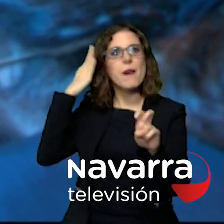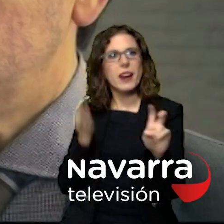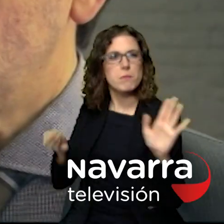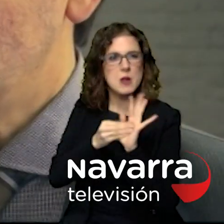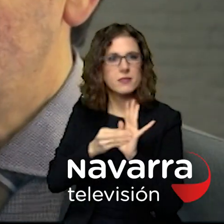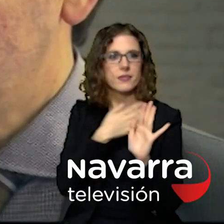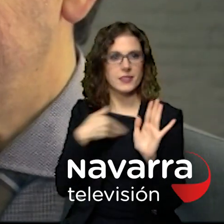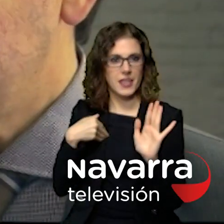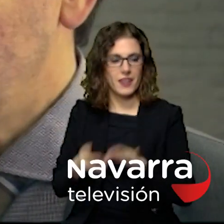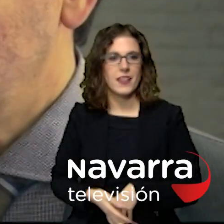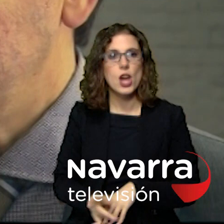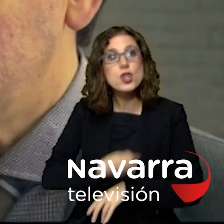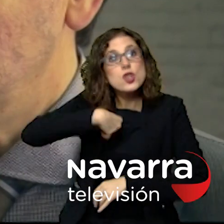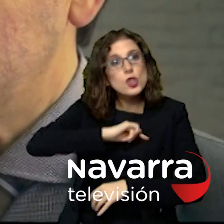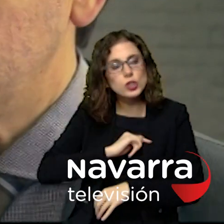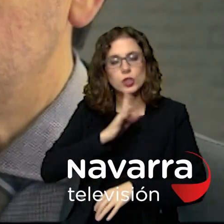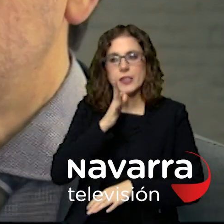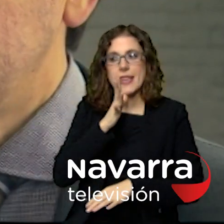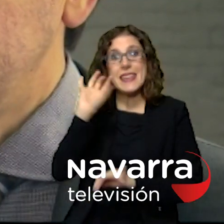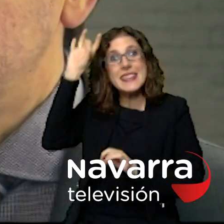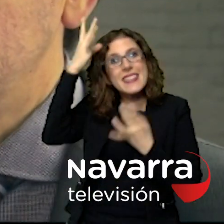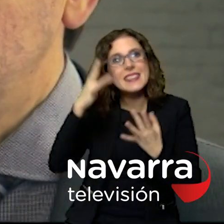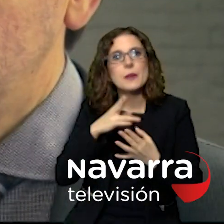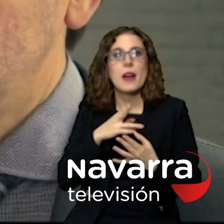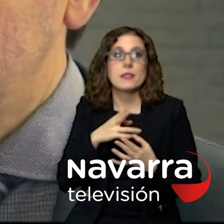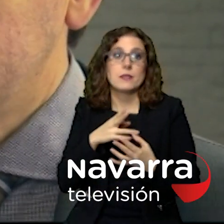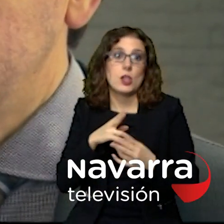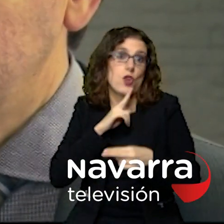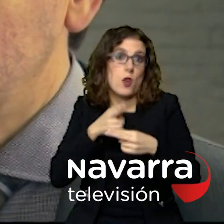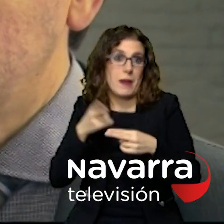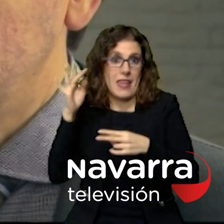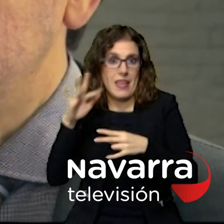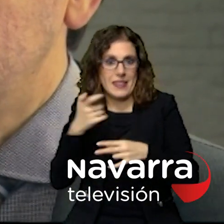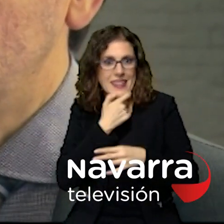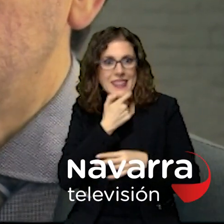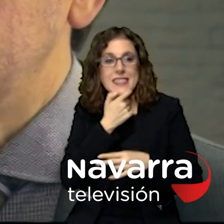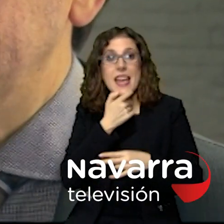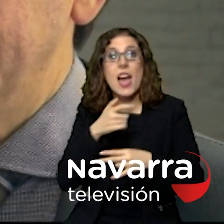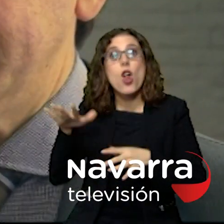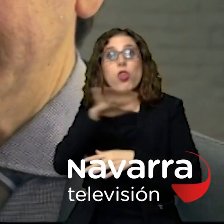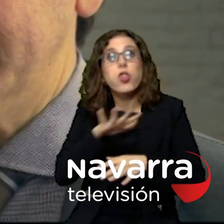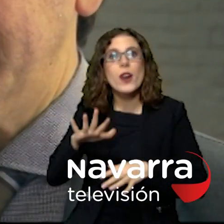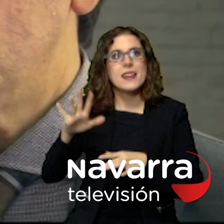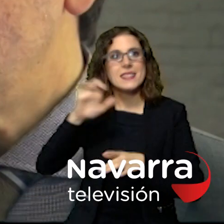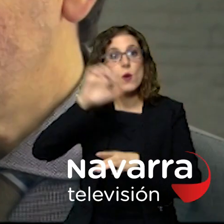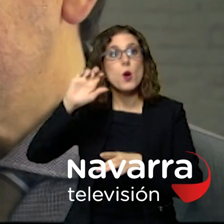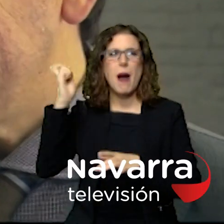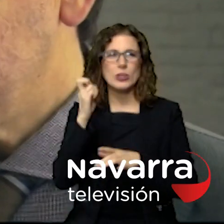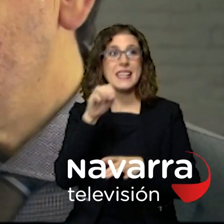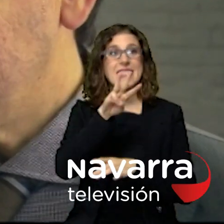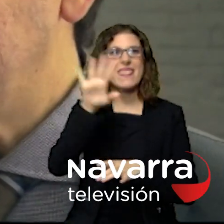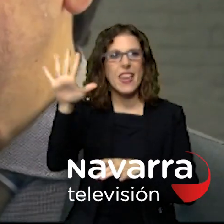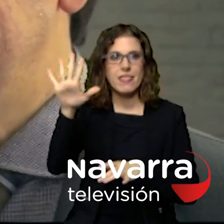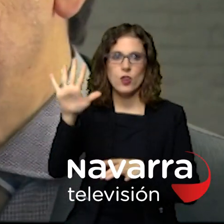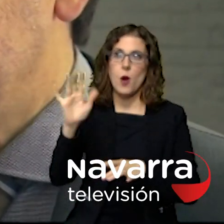sí que estamos pidiendo a nosotros en el seno de una iniciativa que se llama Vanguard Initiative, junto con otras 35 regiones de Europa, la inclusión en